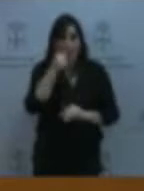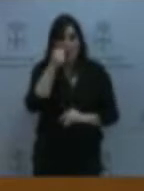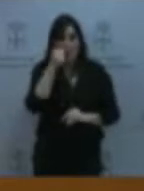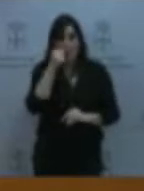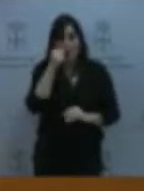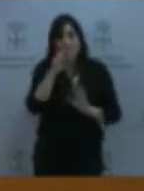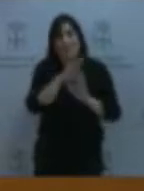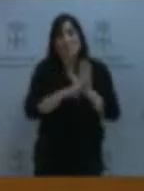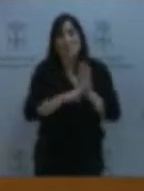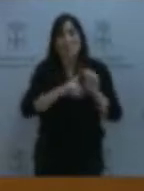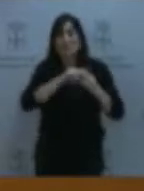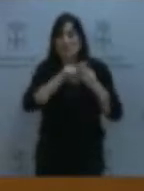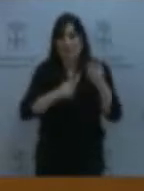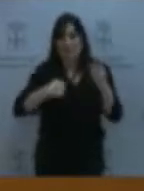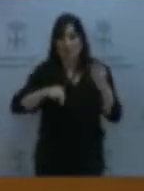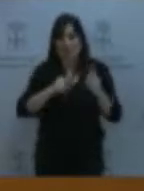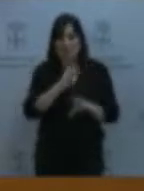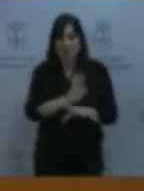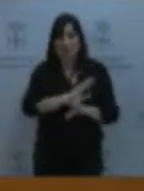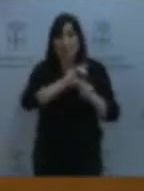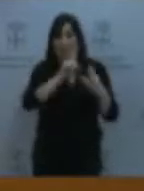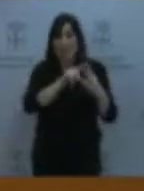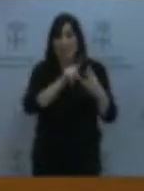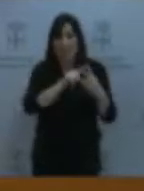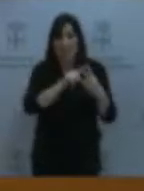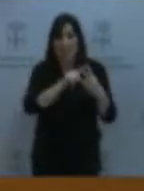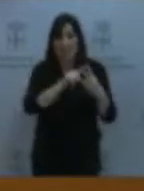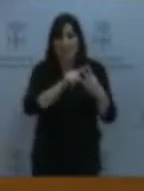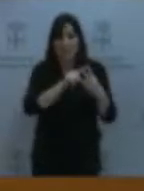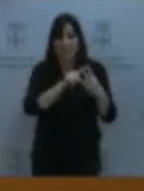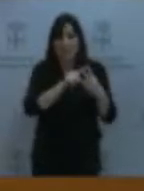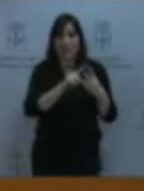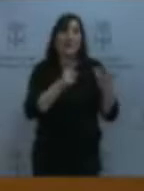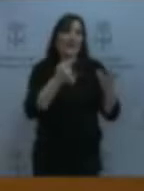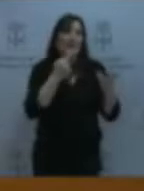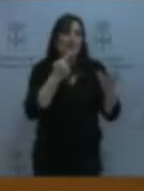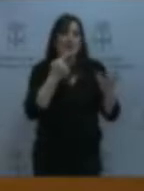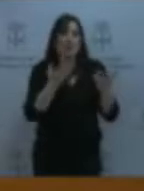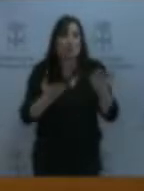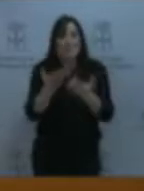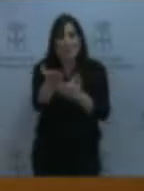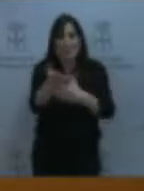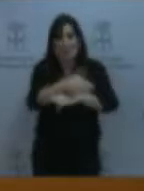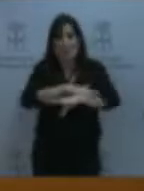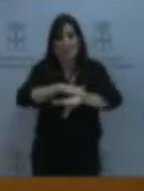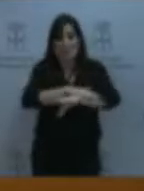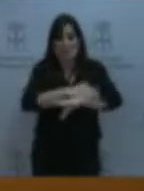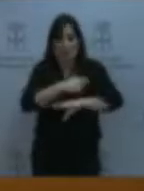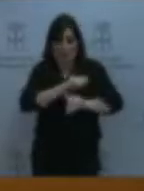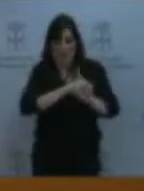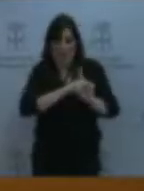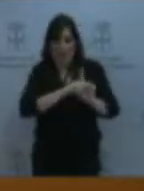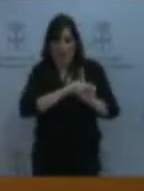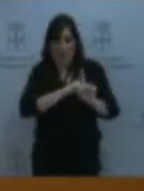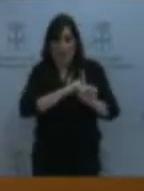La primera, hablamos de instar al Gobierno del Estado. Y lo mismo que lo hacemos aquí, lo haremos